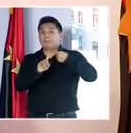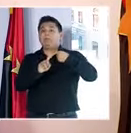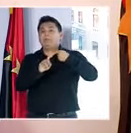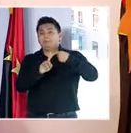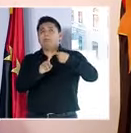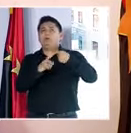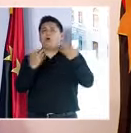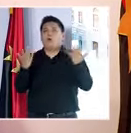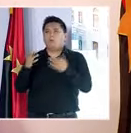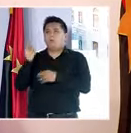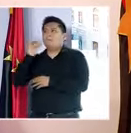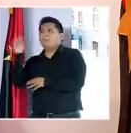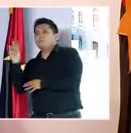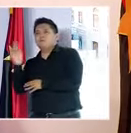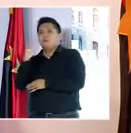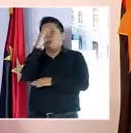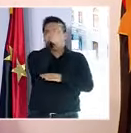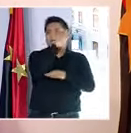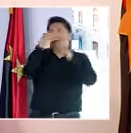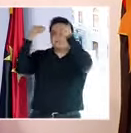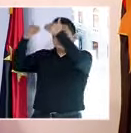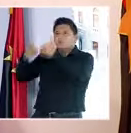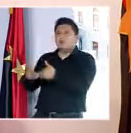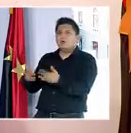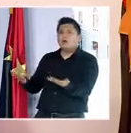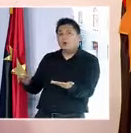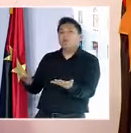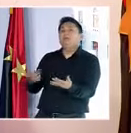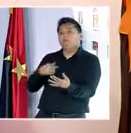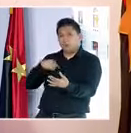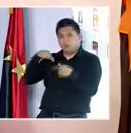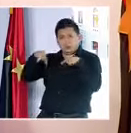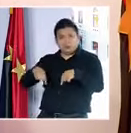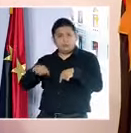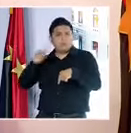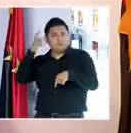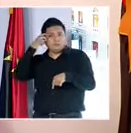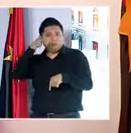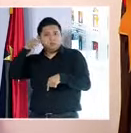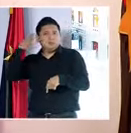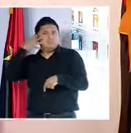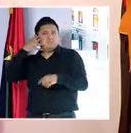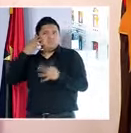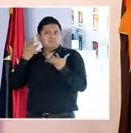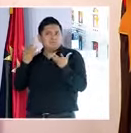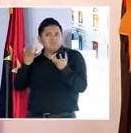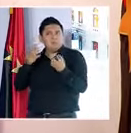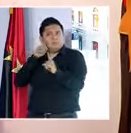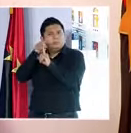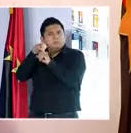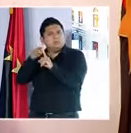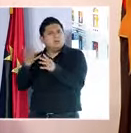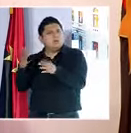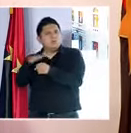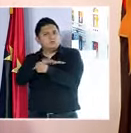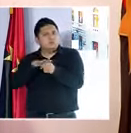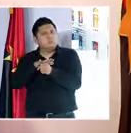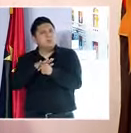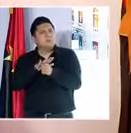frontera. Insistir como gobierno regional en la necesidad y en la